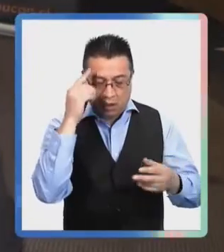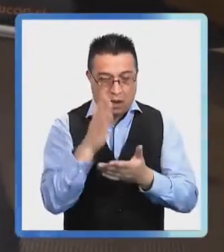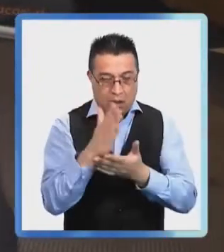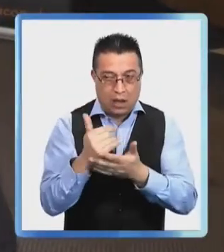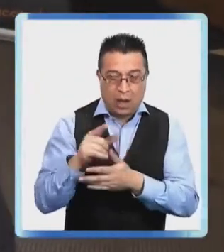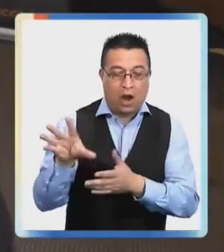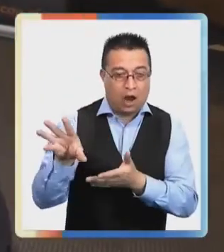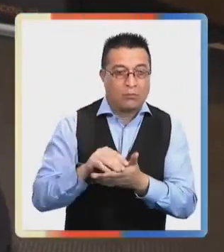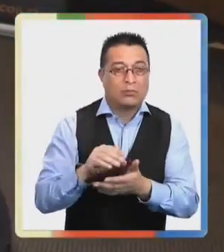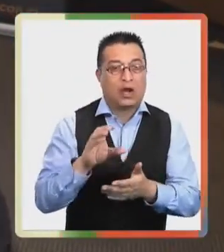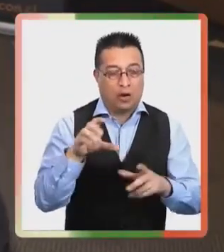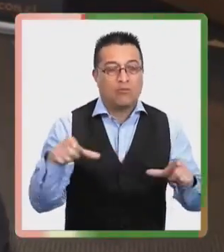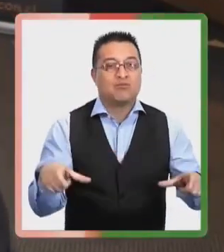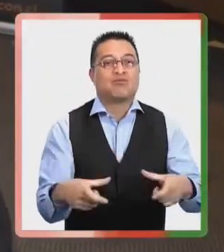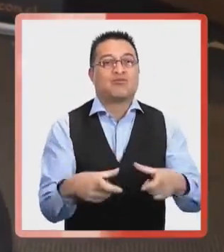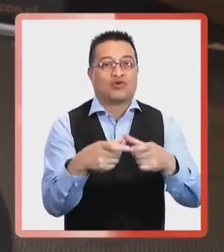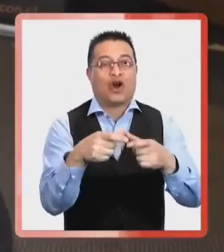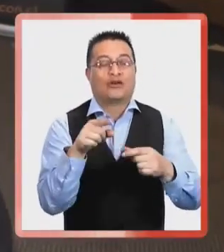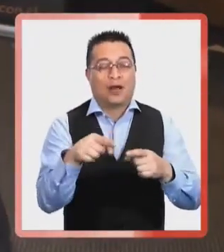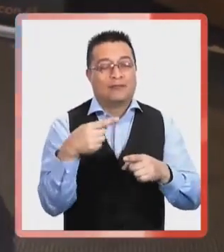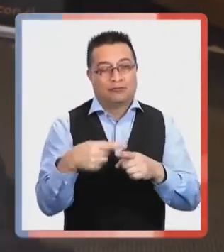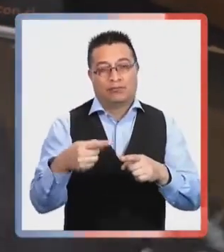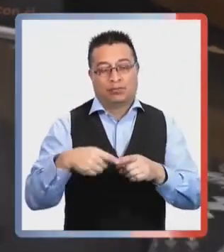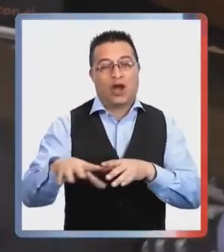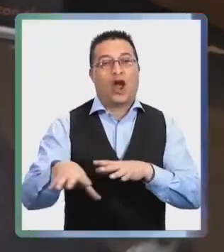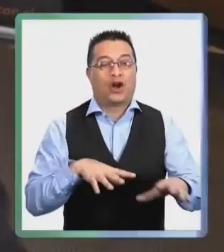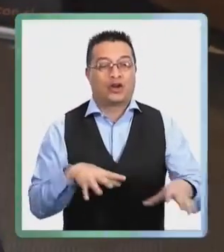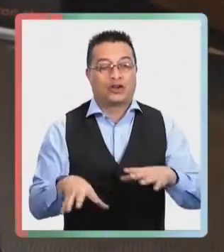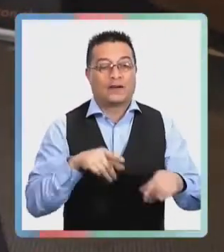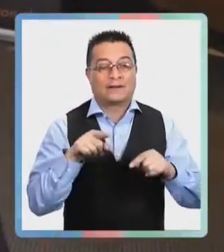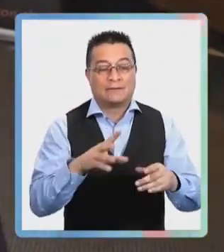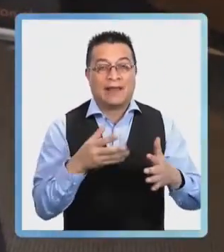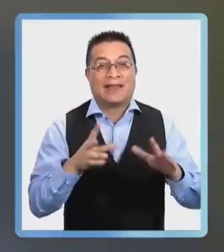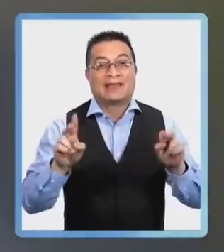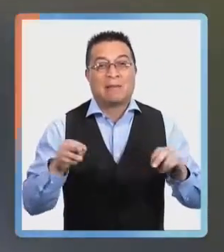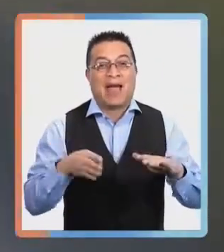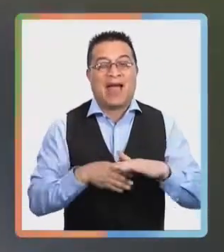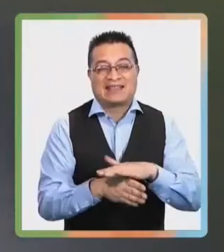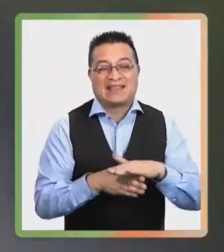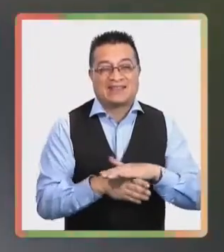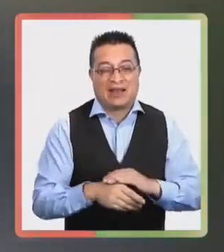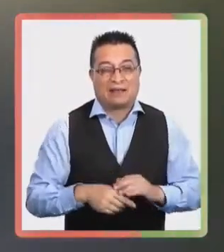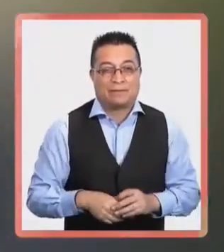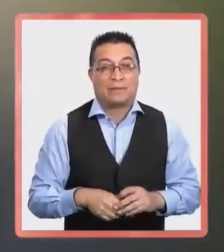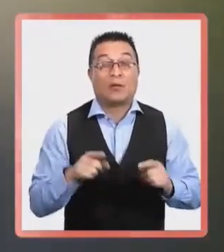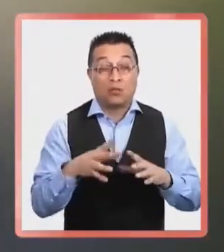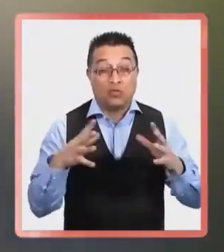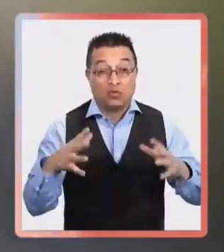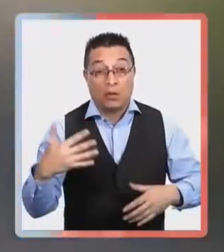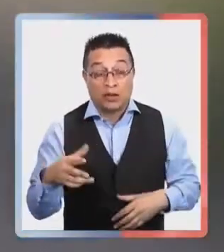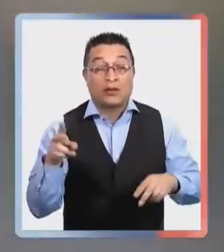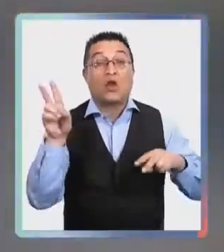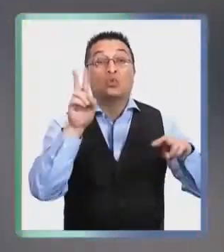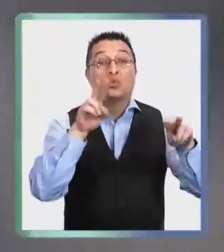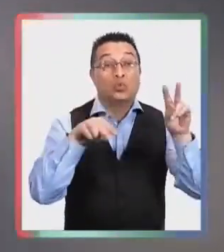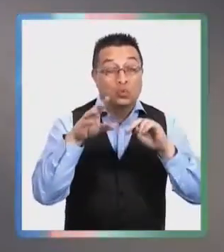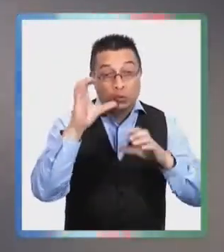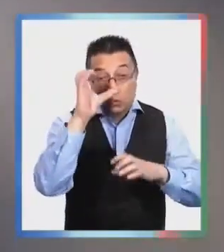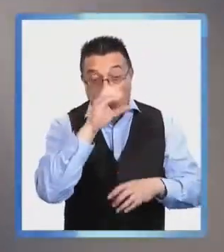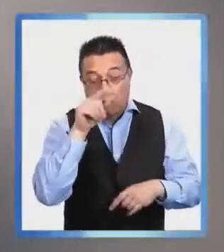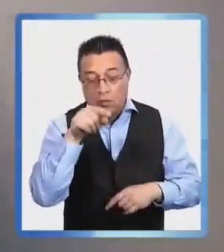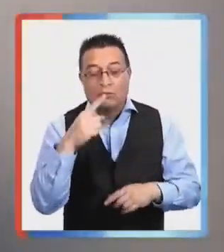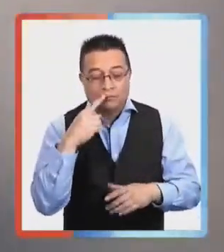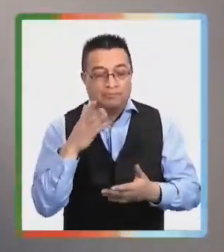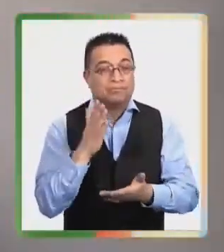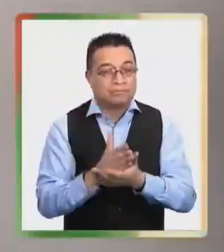las cosas que están haciendo en Pucón y las diferentes opciones en cuanto a accesibilidad. Factor relevante es cómo el turismo se ha